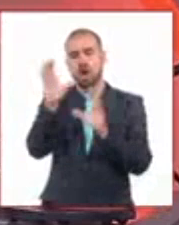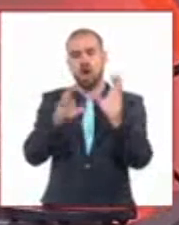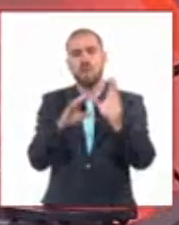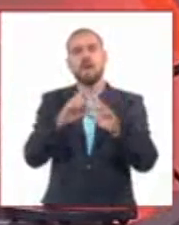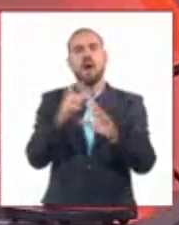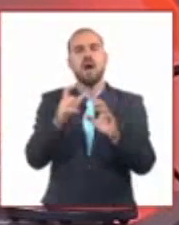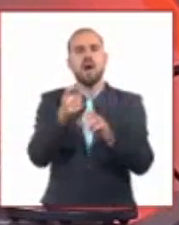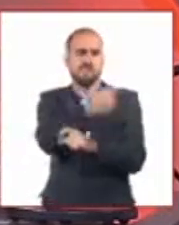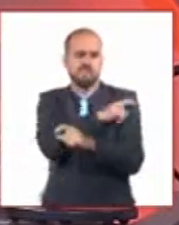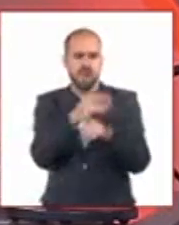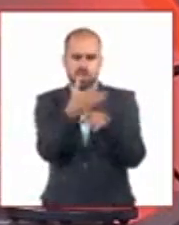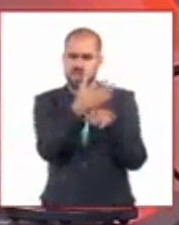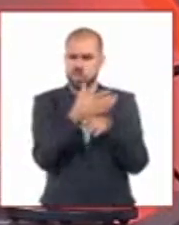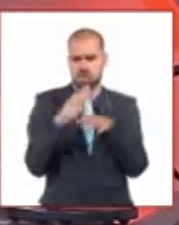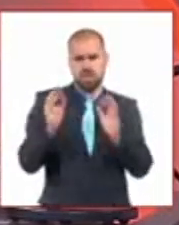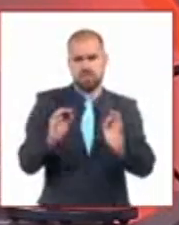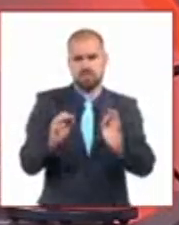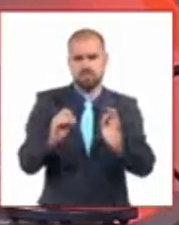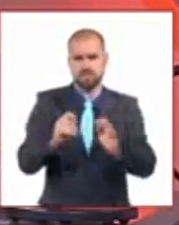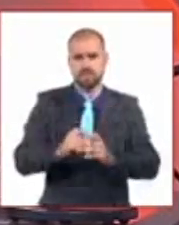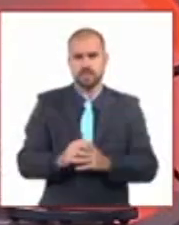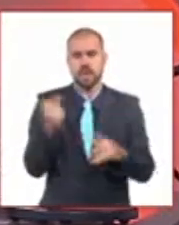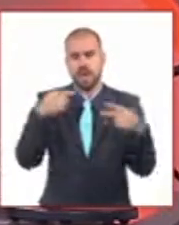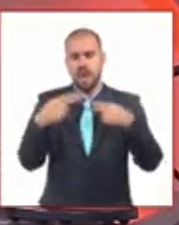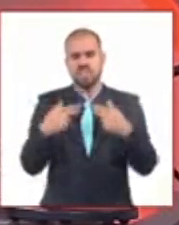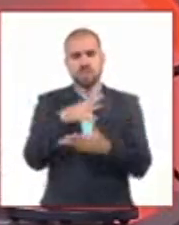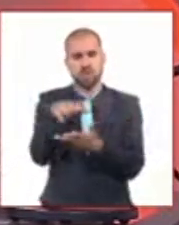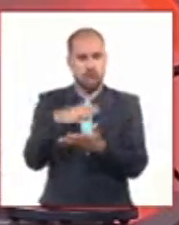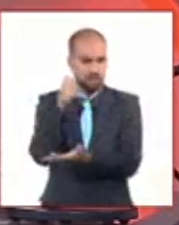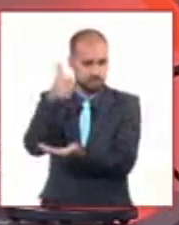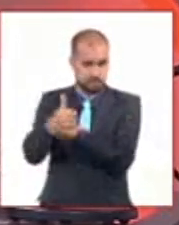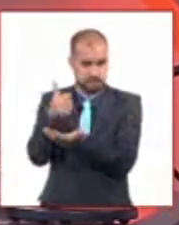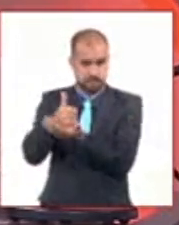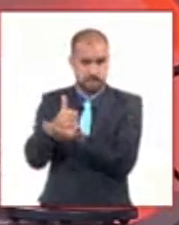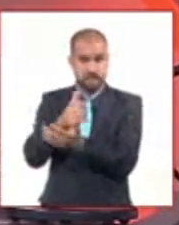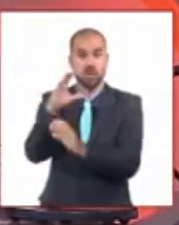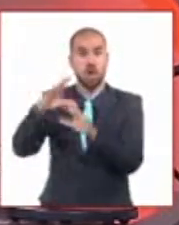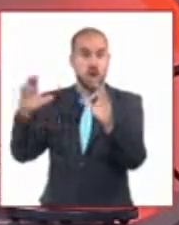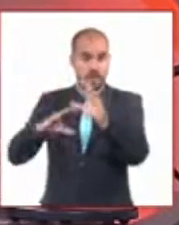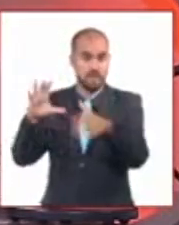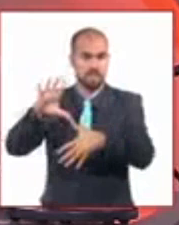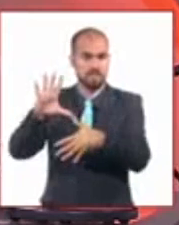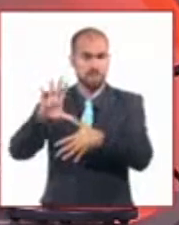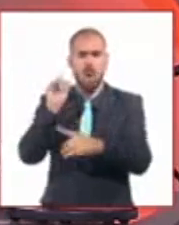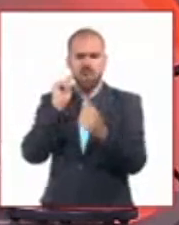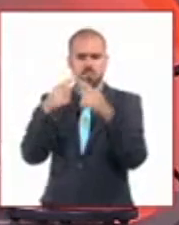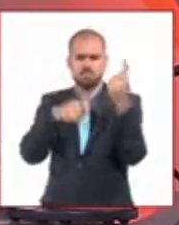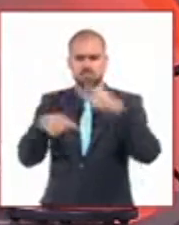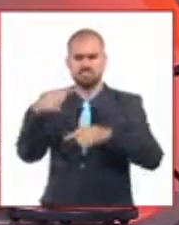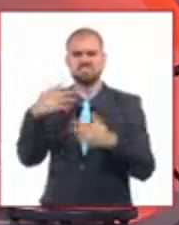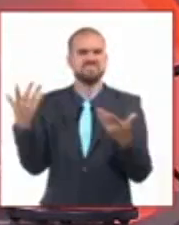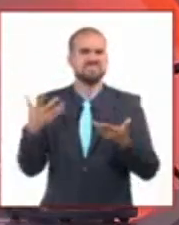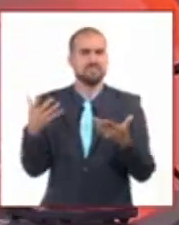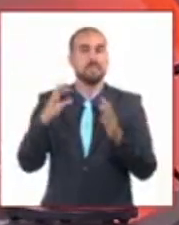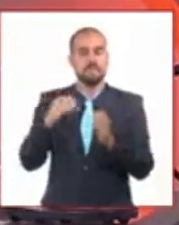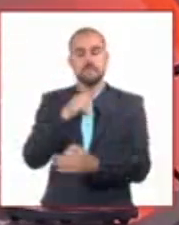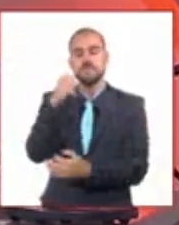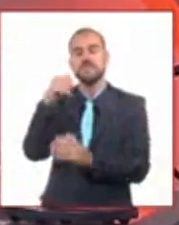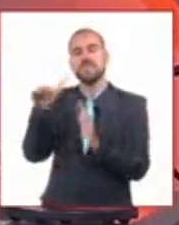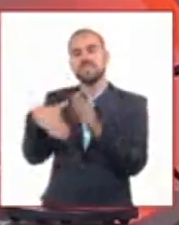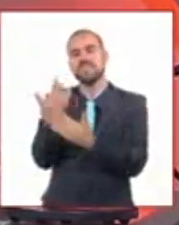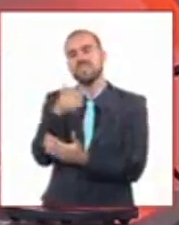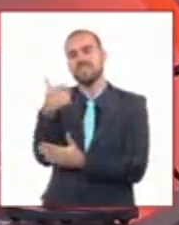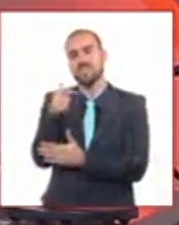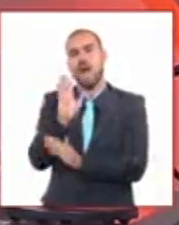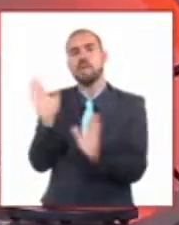está pues desarrollándose en los ángeles y que va a tener su punto fundamental precisamente el mismo día 10 en que se clausura